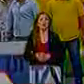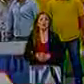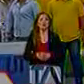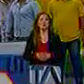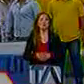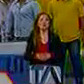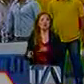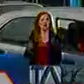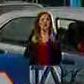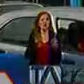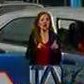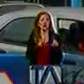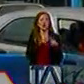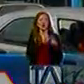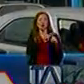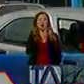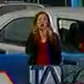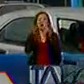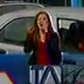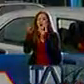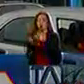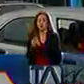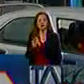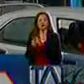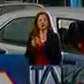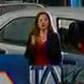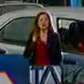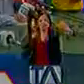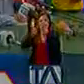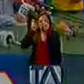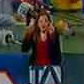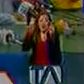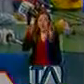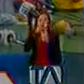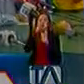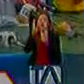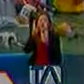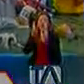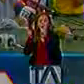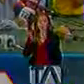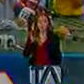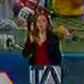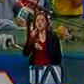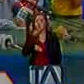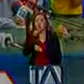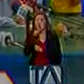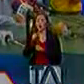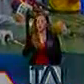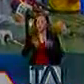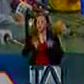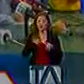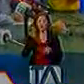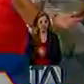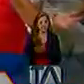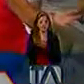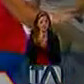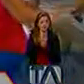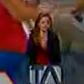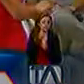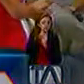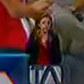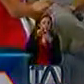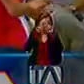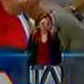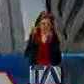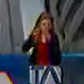El plan para concesionar a la Corporación Nacional de Telecomunicaciones continúa y la próxima semana se sumarán los trabajadores de la empresa. A